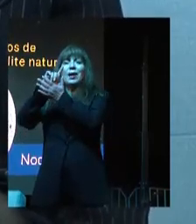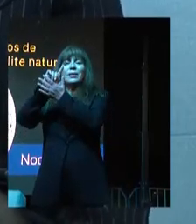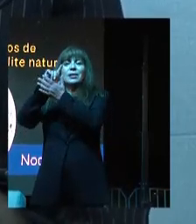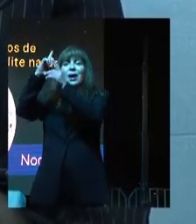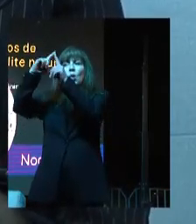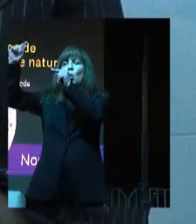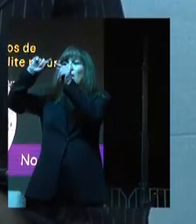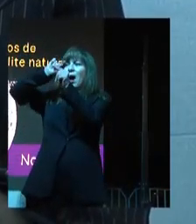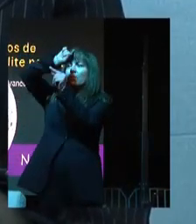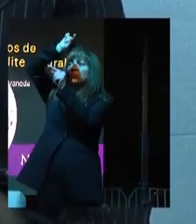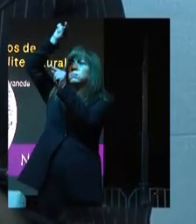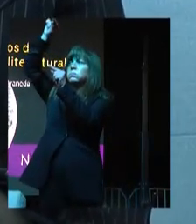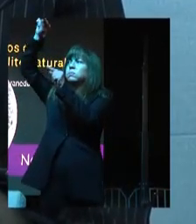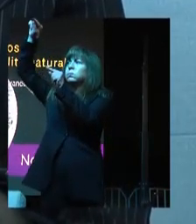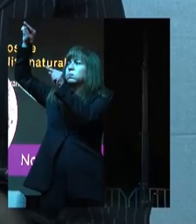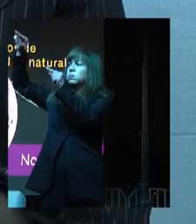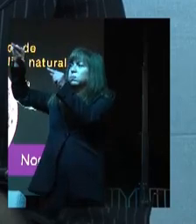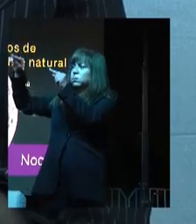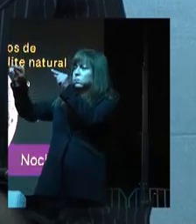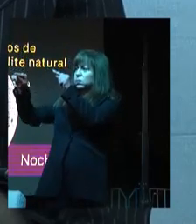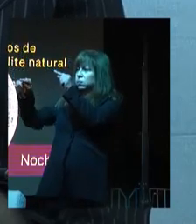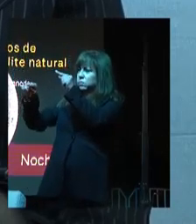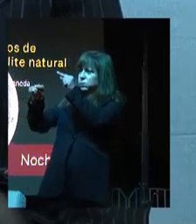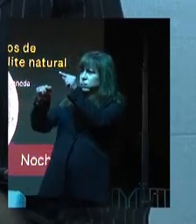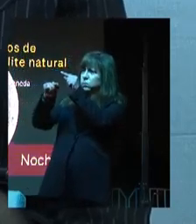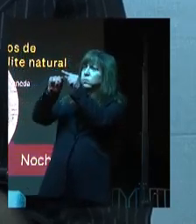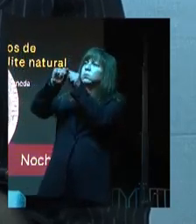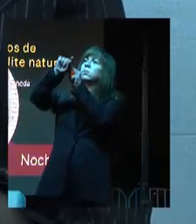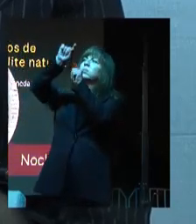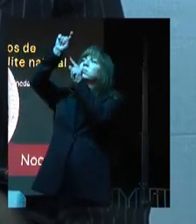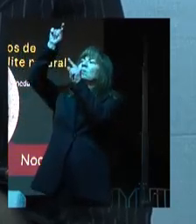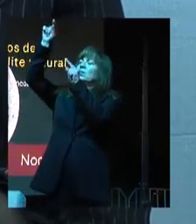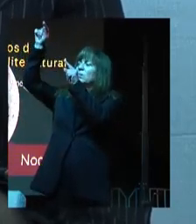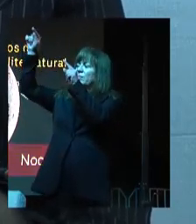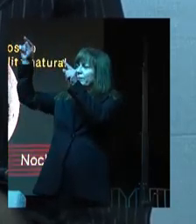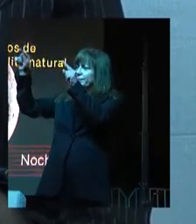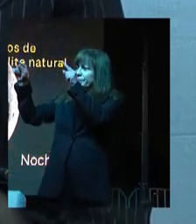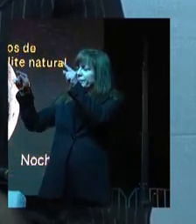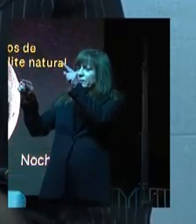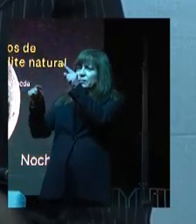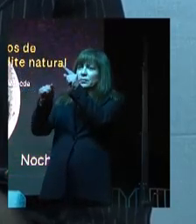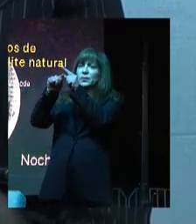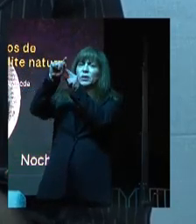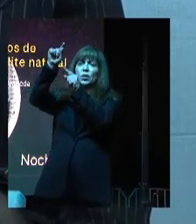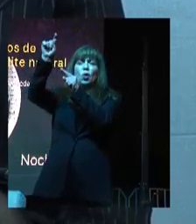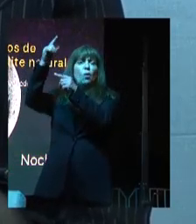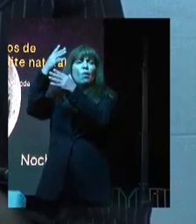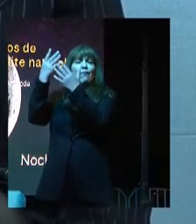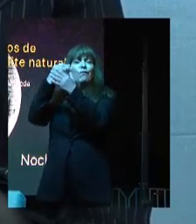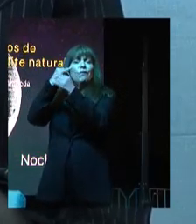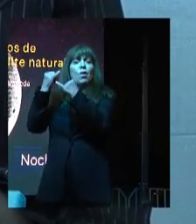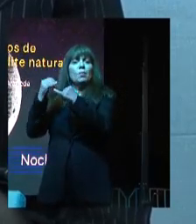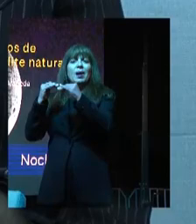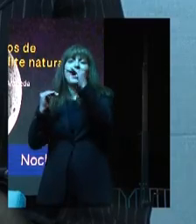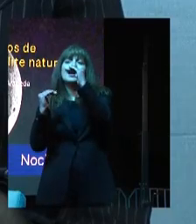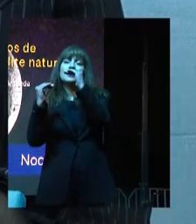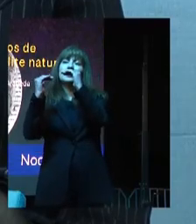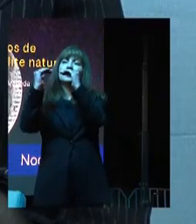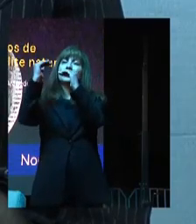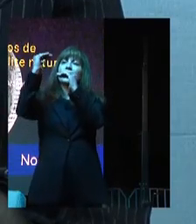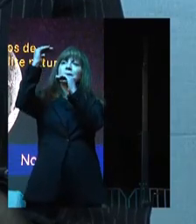aquí a esa estación y de ahí van a bajar y subir. Entonces va a ser como una especie de ascensor de la